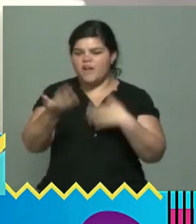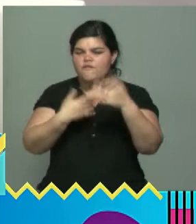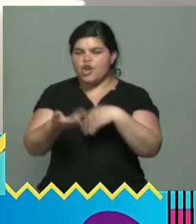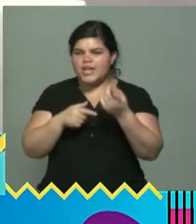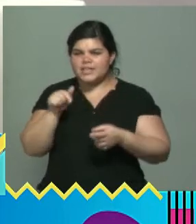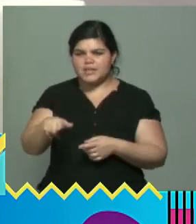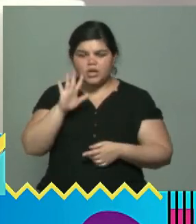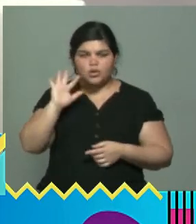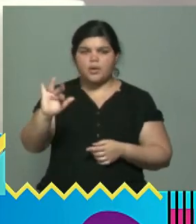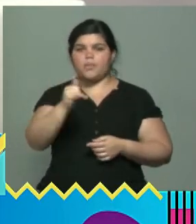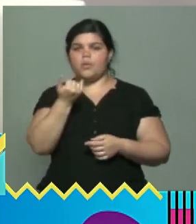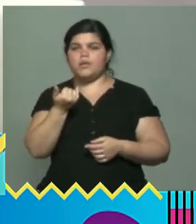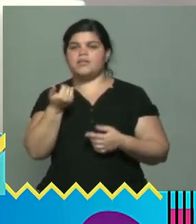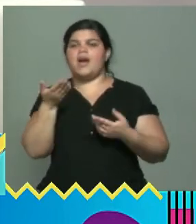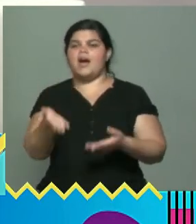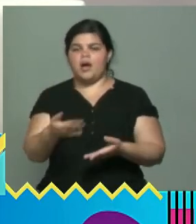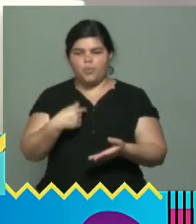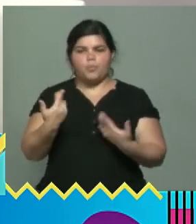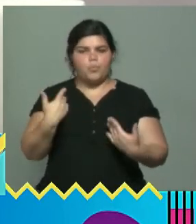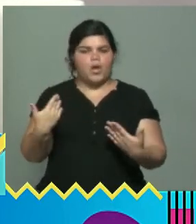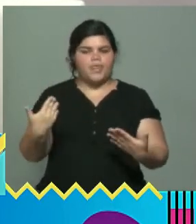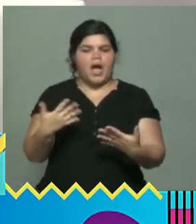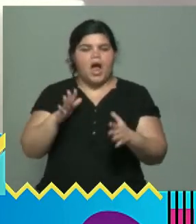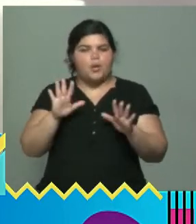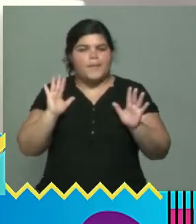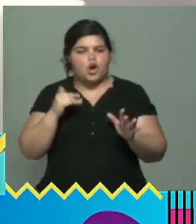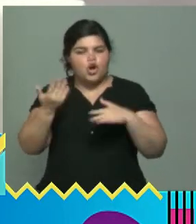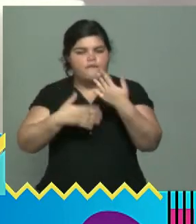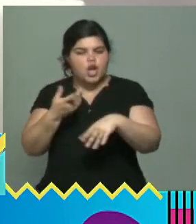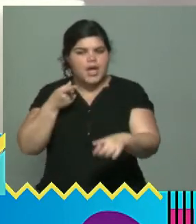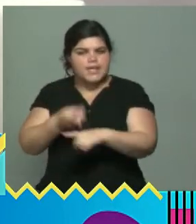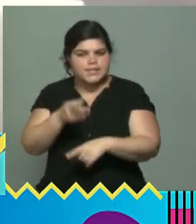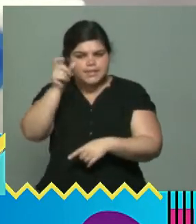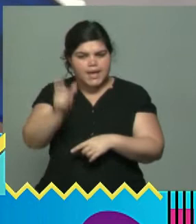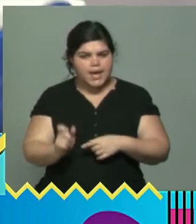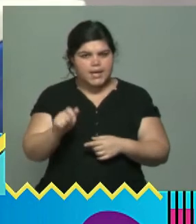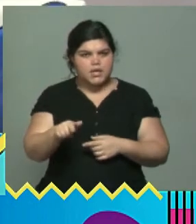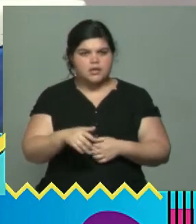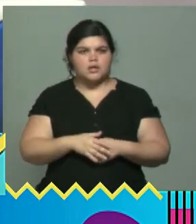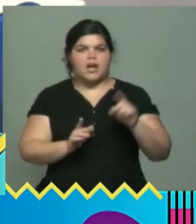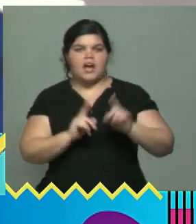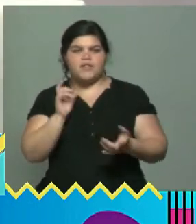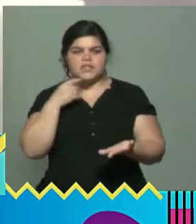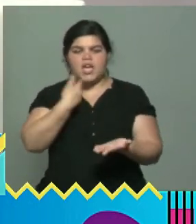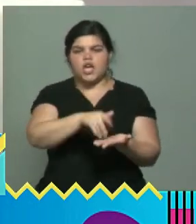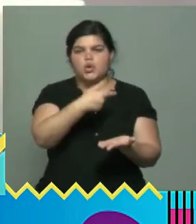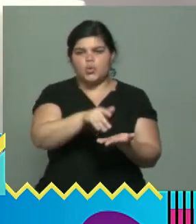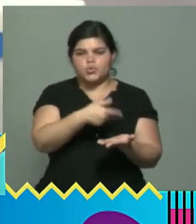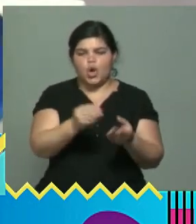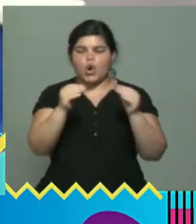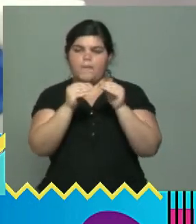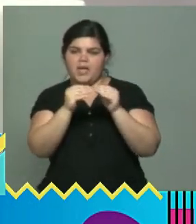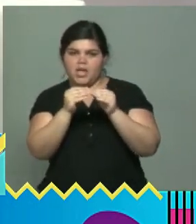nos pueden llegar a dar la pauta de que está sufriendo violencia. Si se trata de, a lo mejor, de casos de exclusión con el resto de los